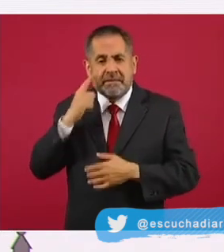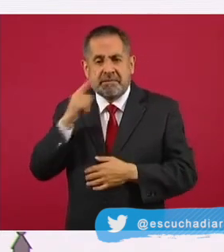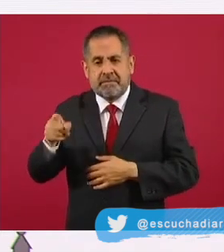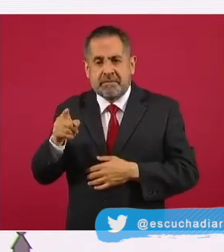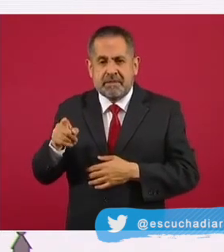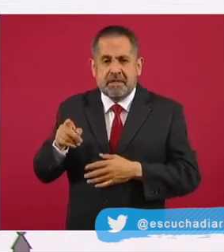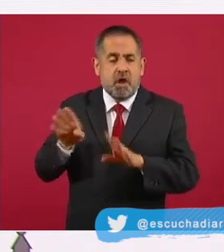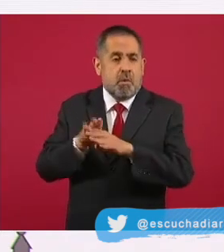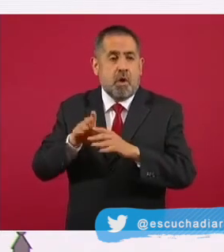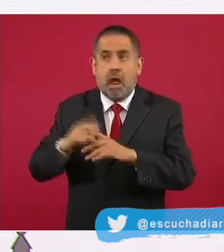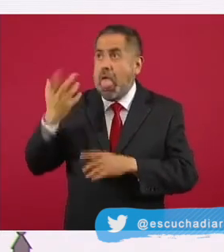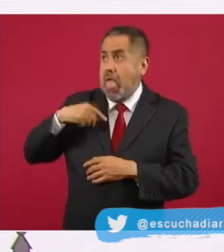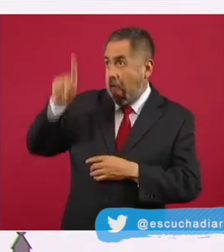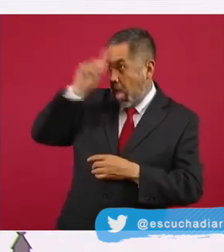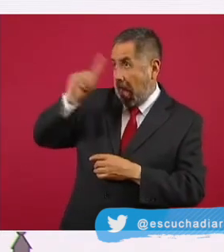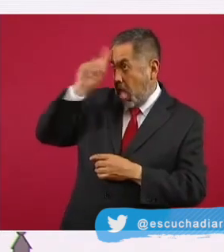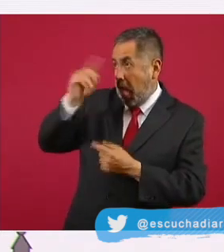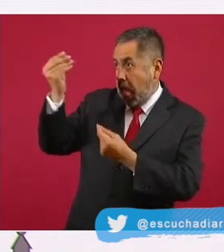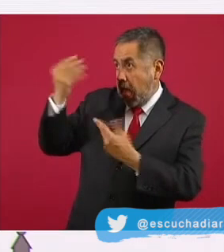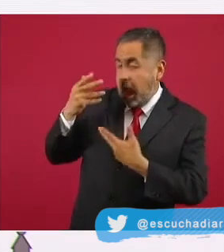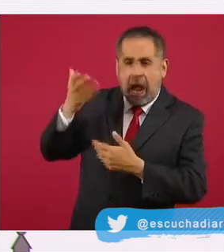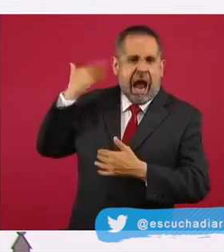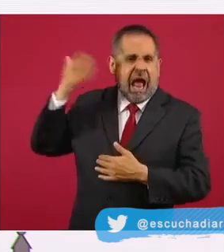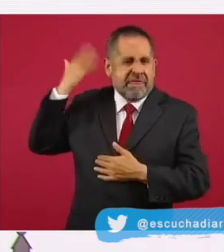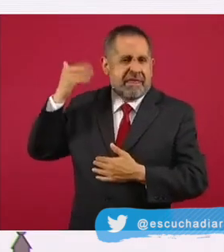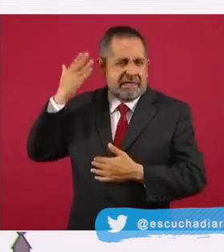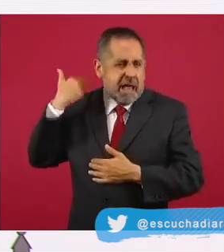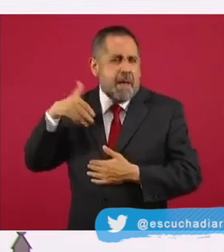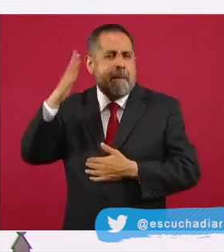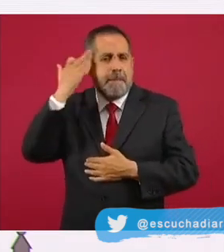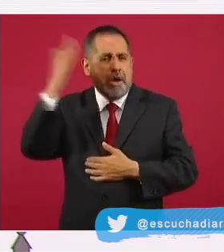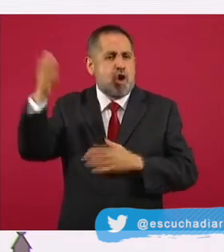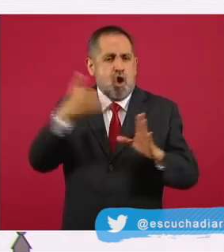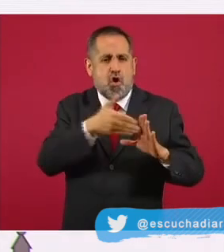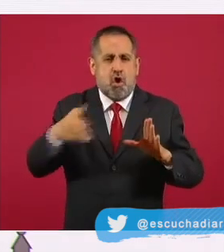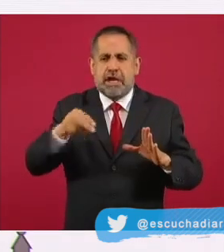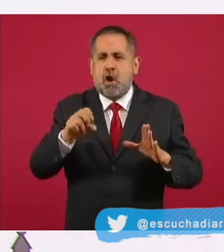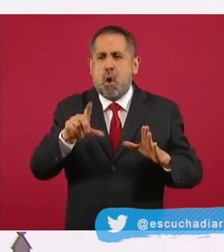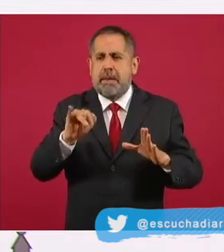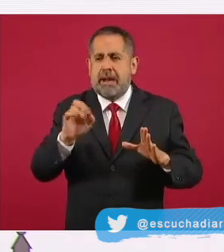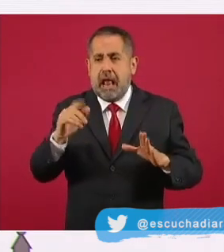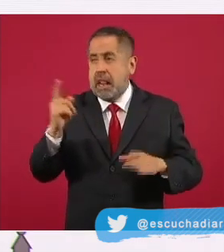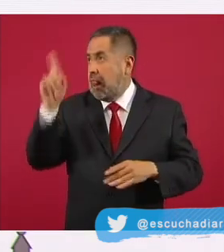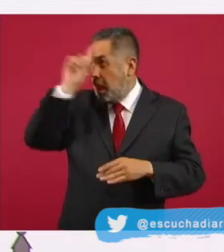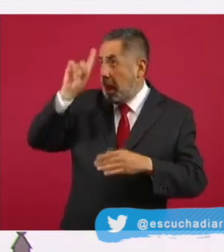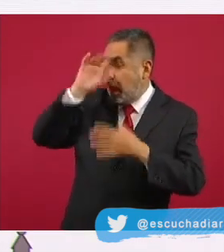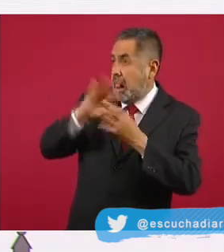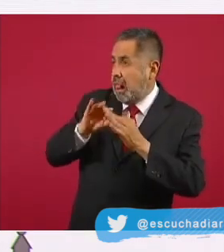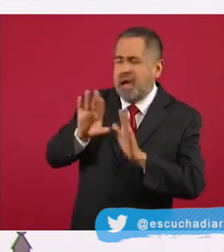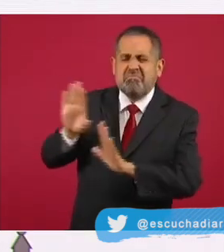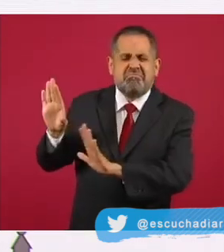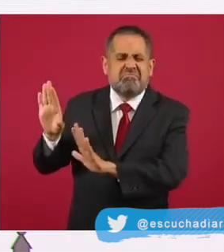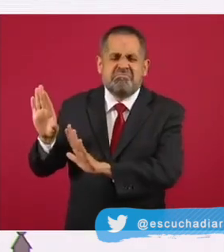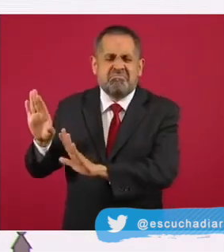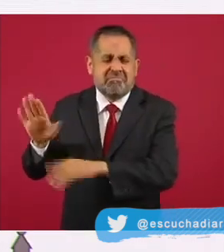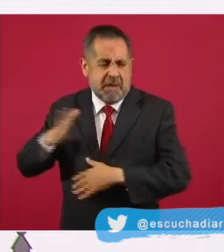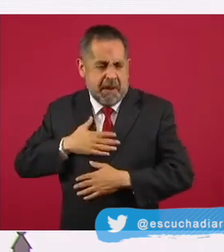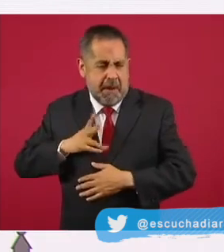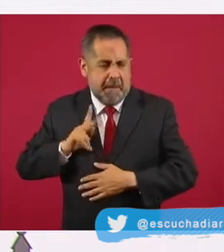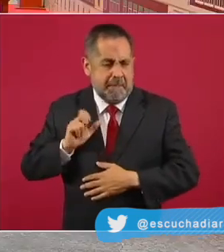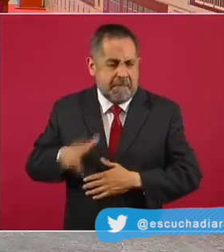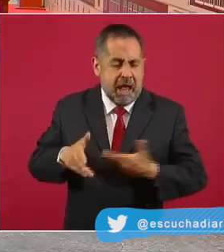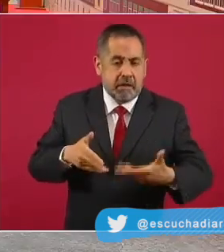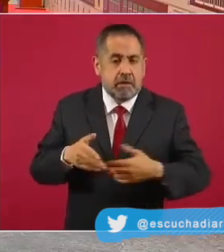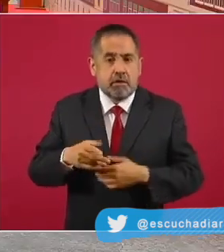recetas económicas aplicadas durante el periodo neoliberal, empezando por la estrategia